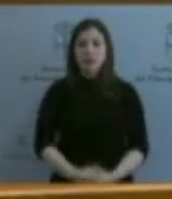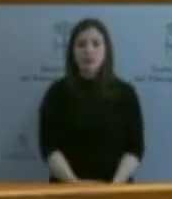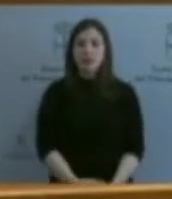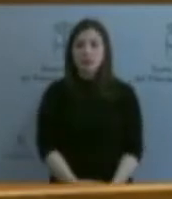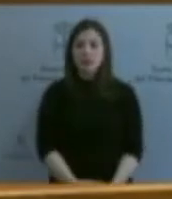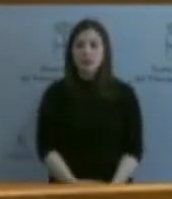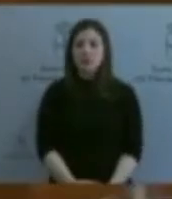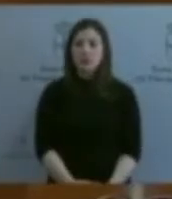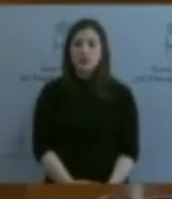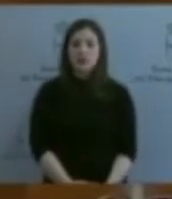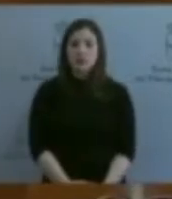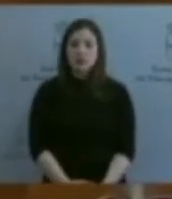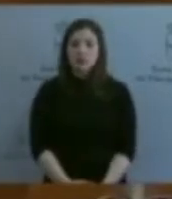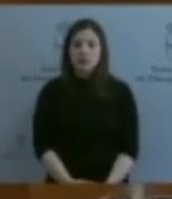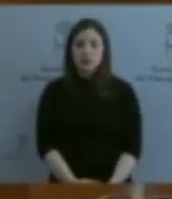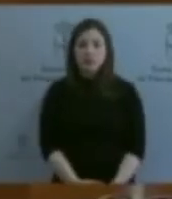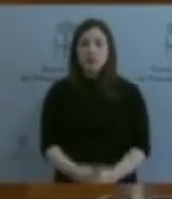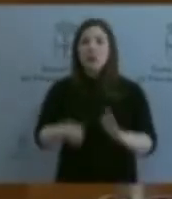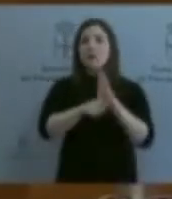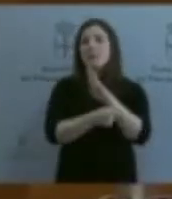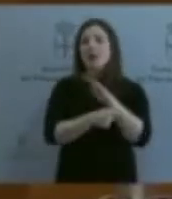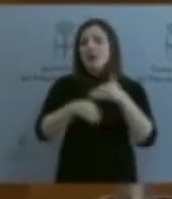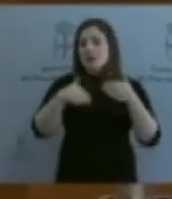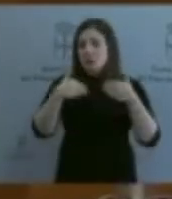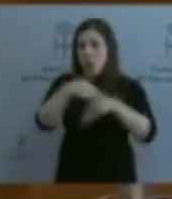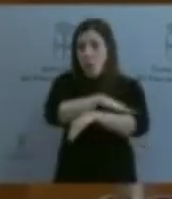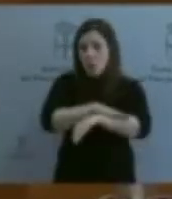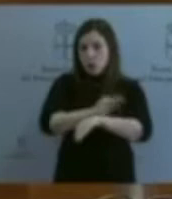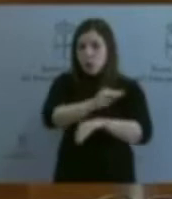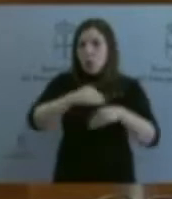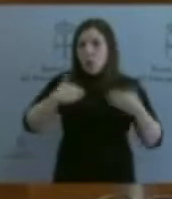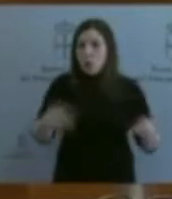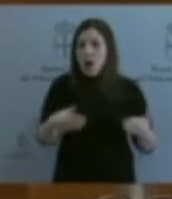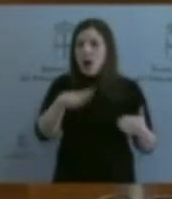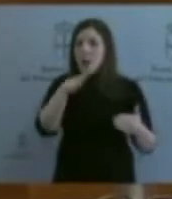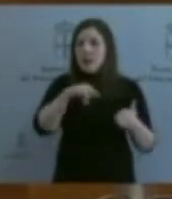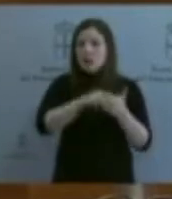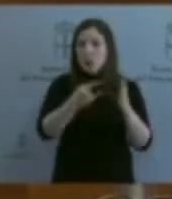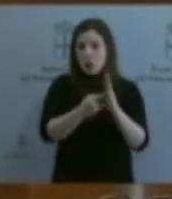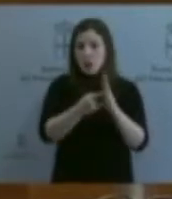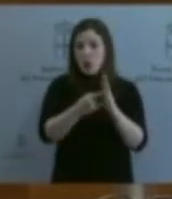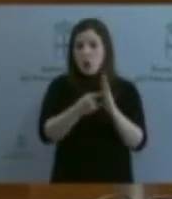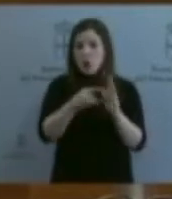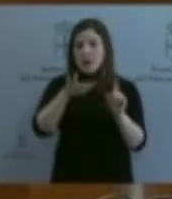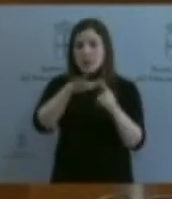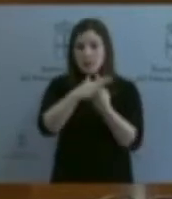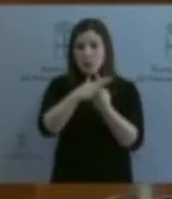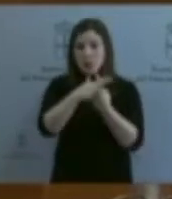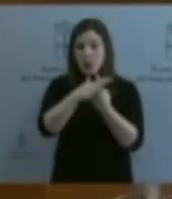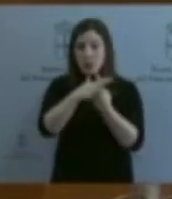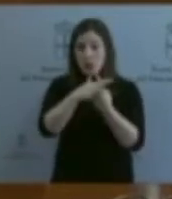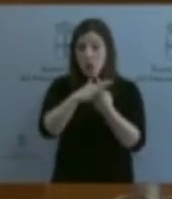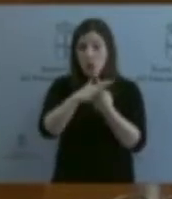¿Qué medidas va a aplicar su Gobierno para paliar el impacto de la crisis sobre el sector productivo asturiano, acelerar su recuperación